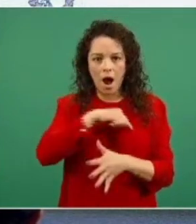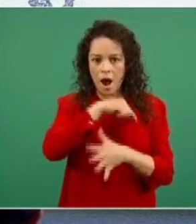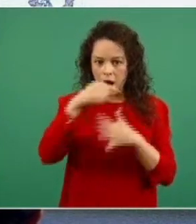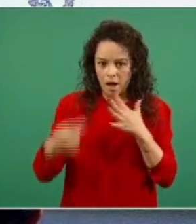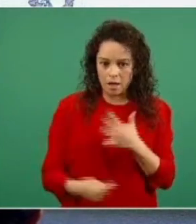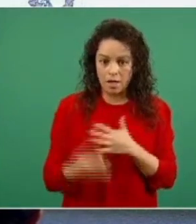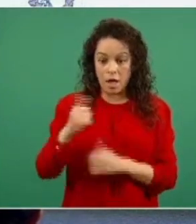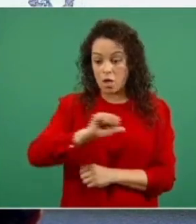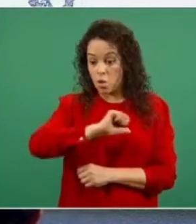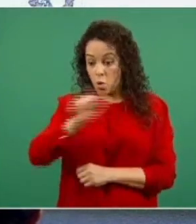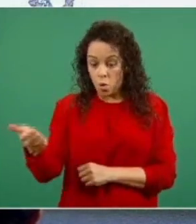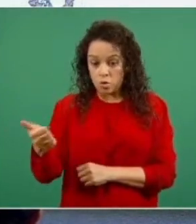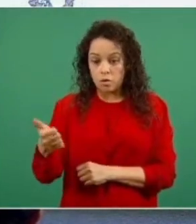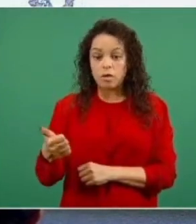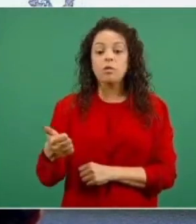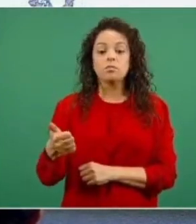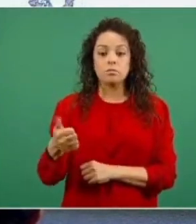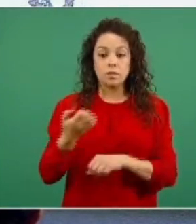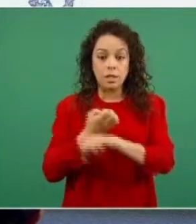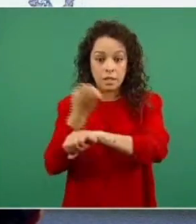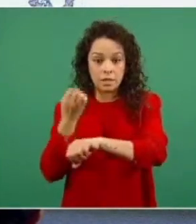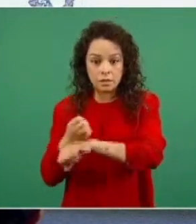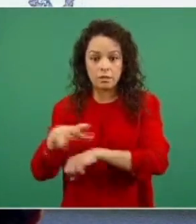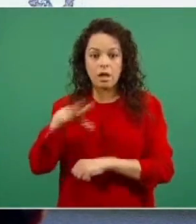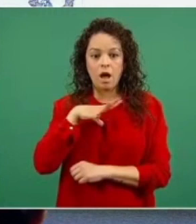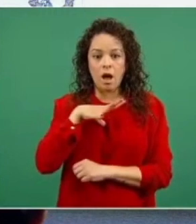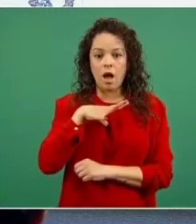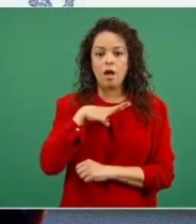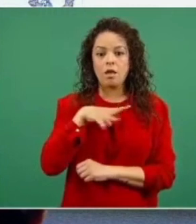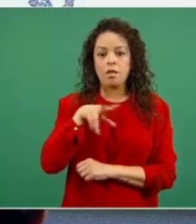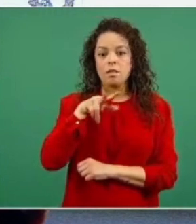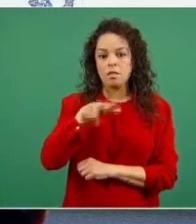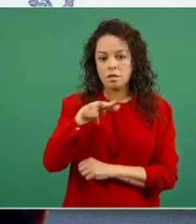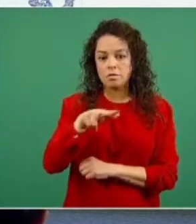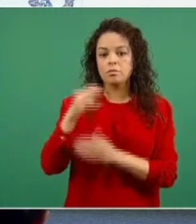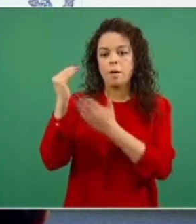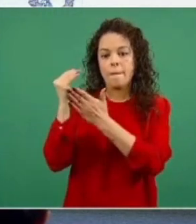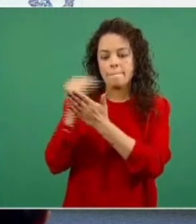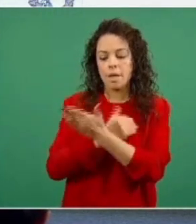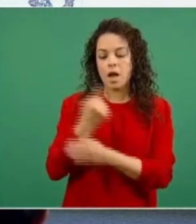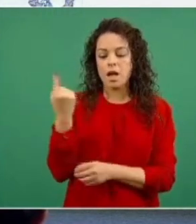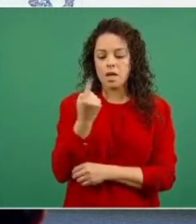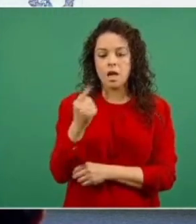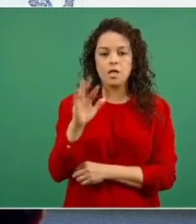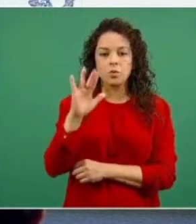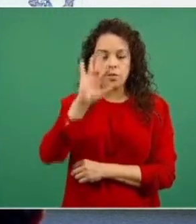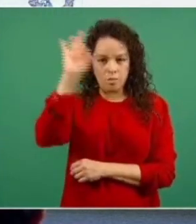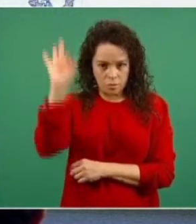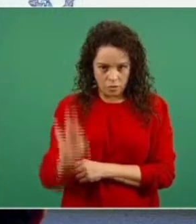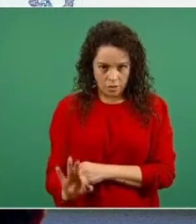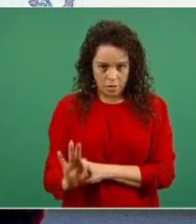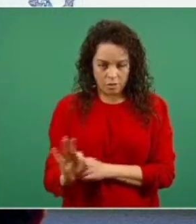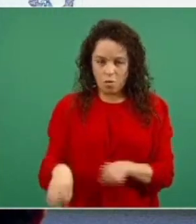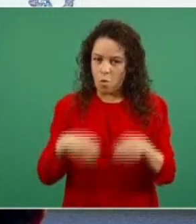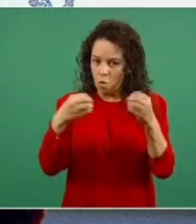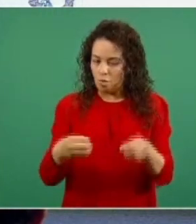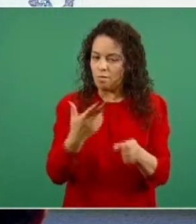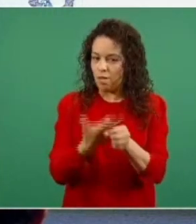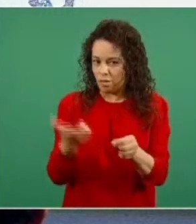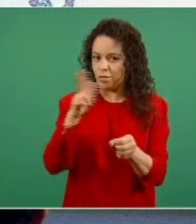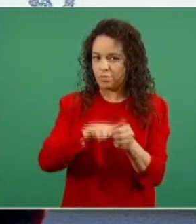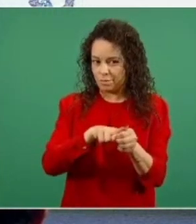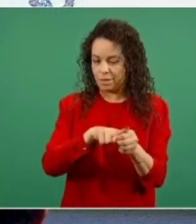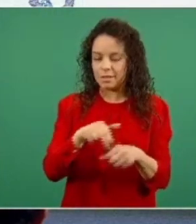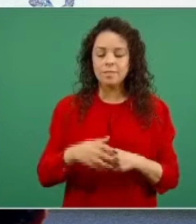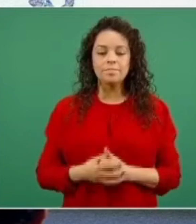las entidades, 18, están con ocupaciones menores al 50%. La siguiente, por favor.